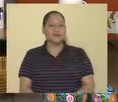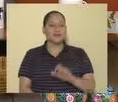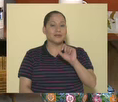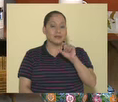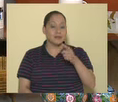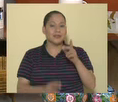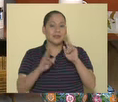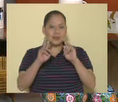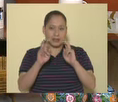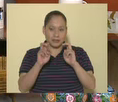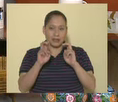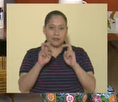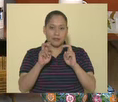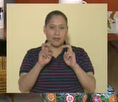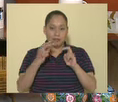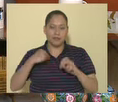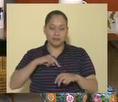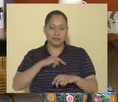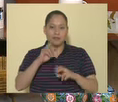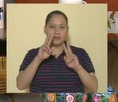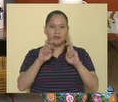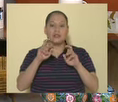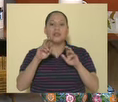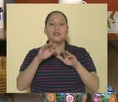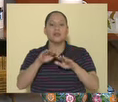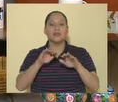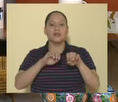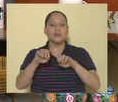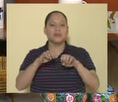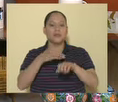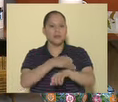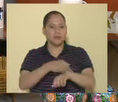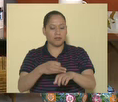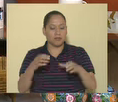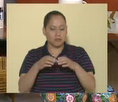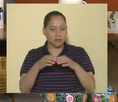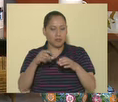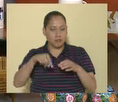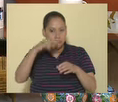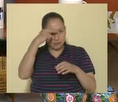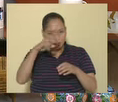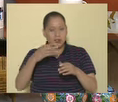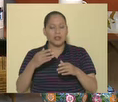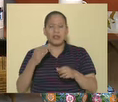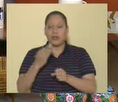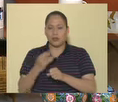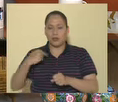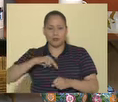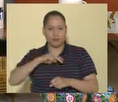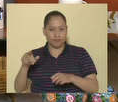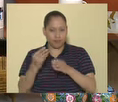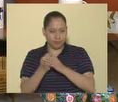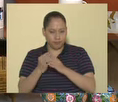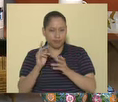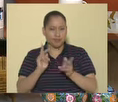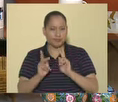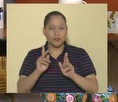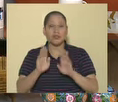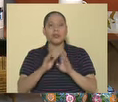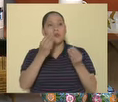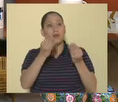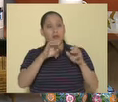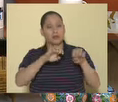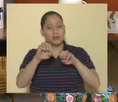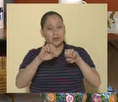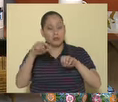de ese tema, vamos a hablar hoy empresas familiares en México. Y antes de entrar al aire estábamos comentando que la mayoría de las empresas